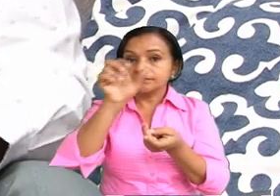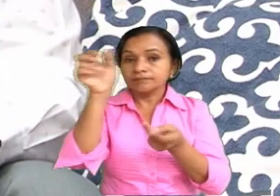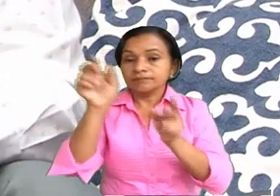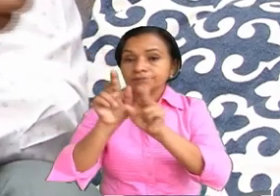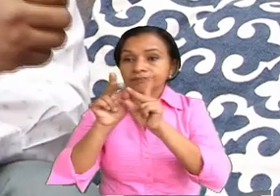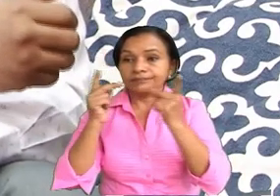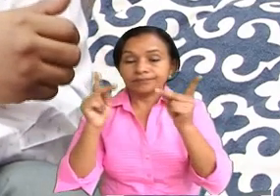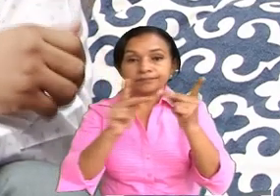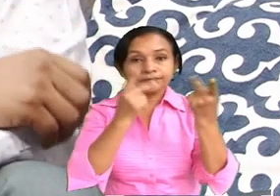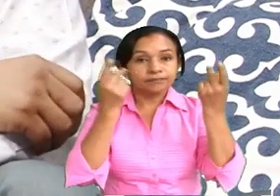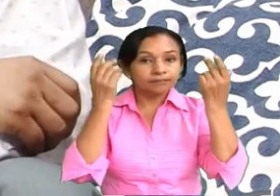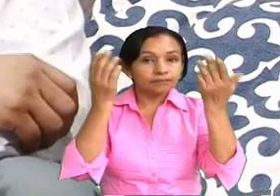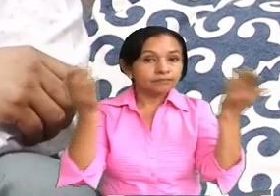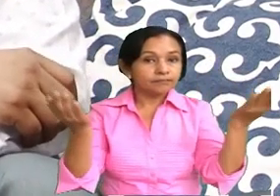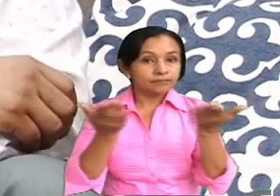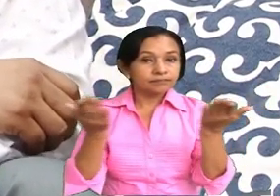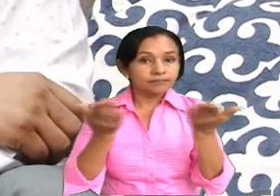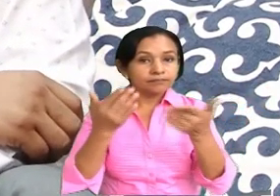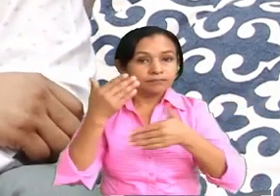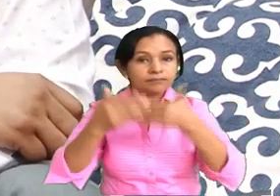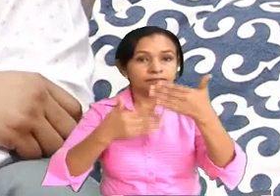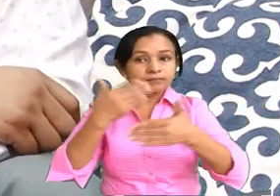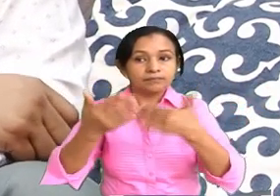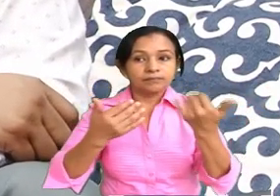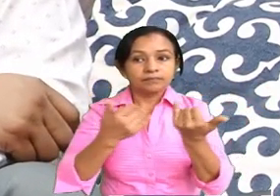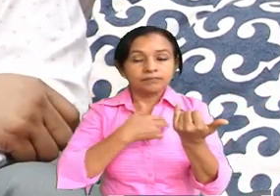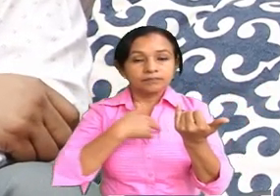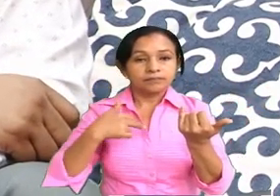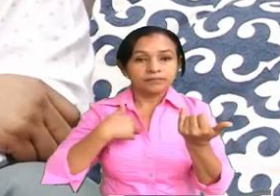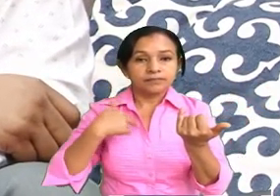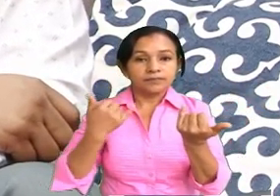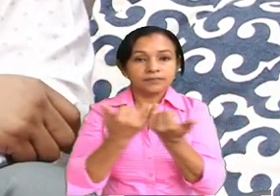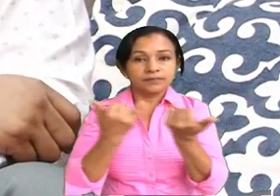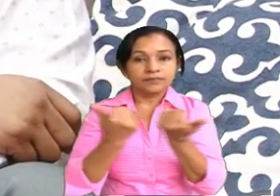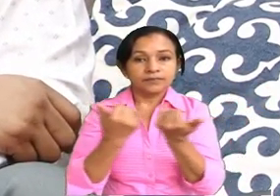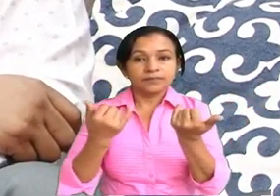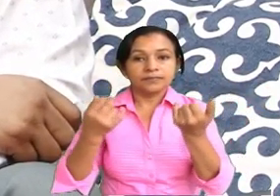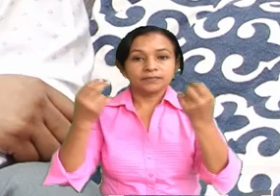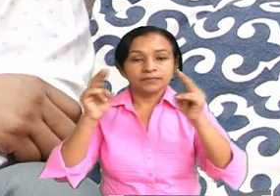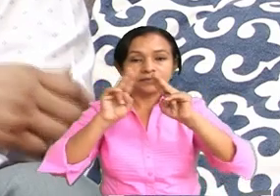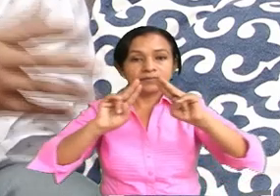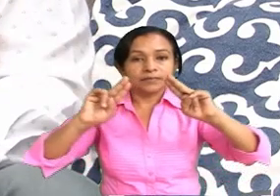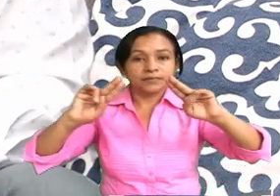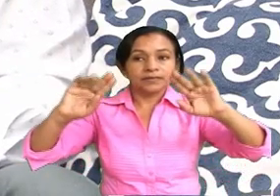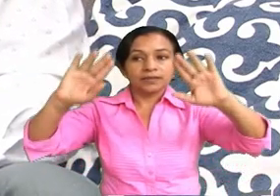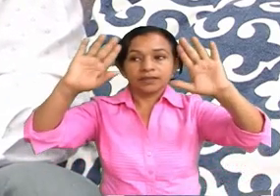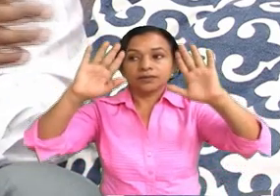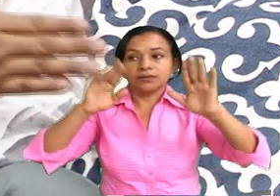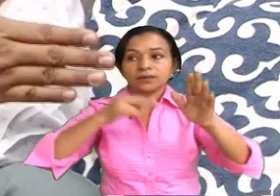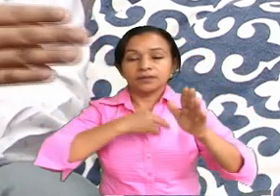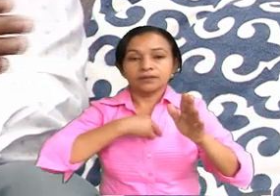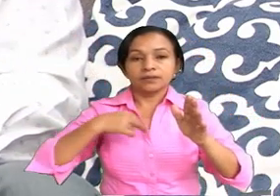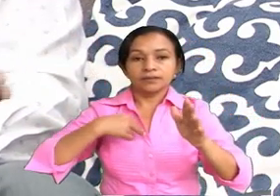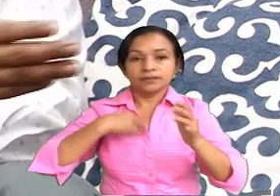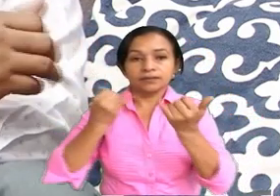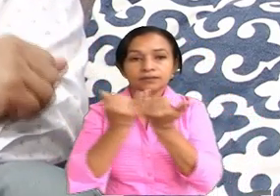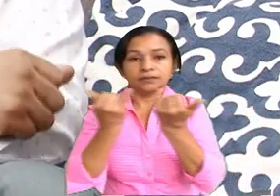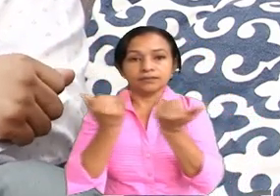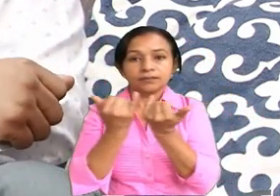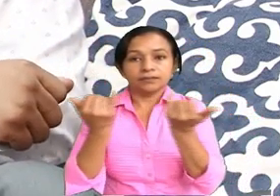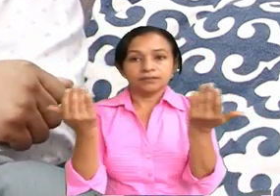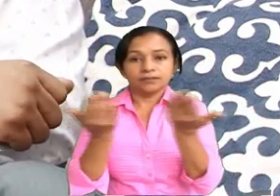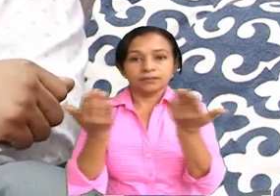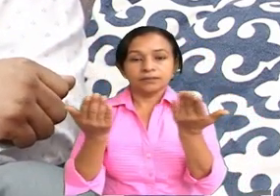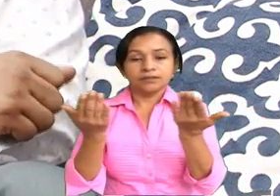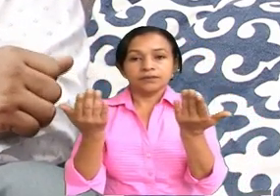otra cultura, porque el proceso de comercialización es un proceso natural también, y la transferencia de bienes y servicios generan